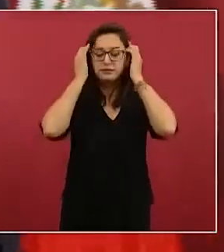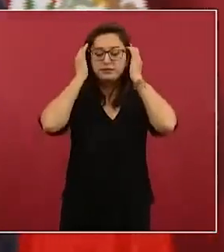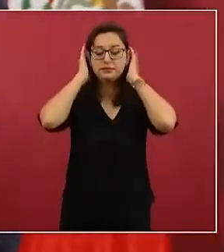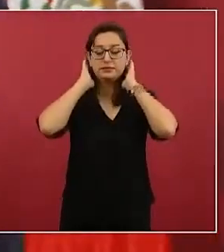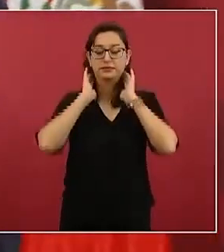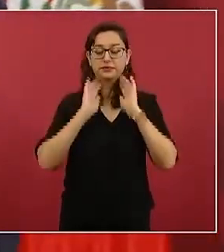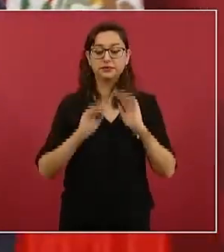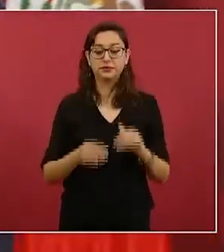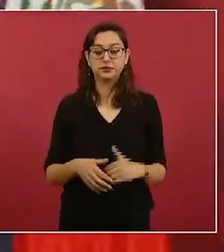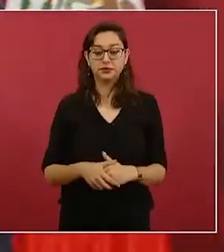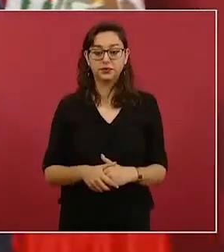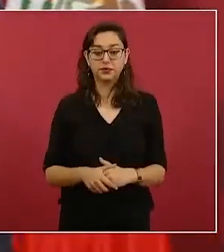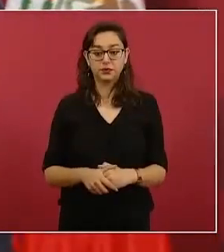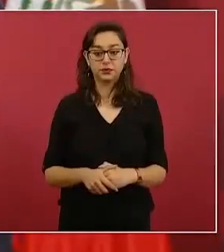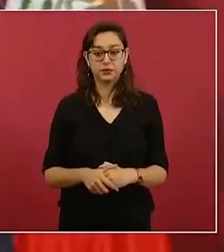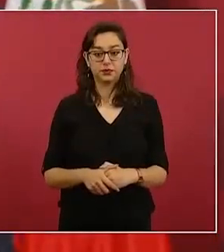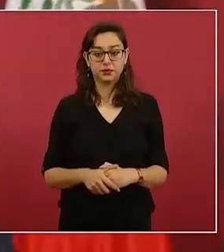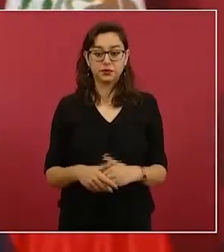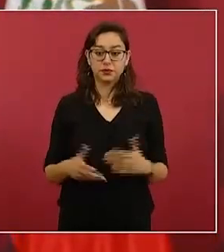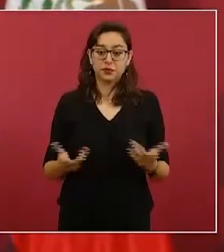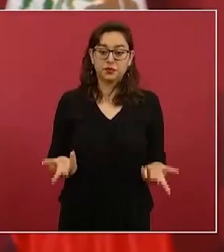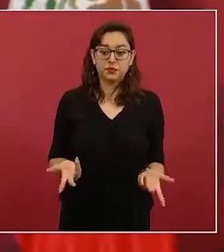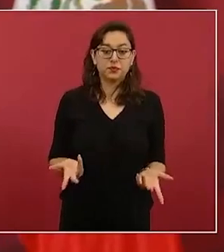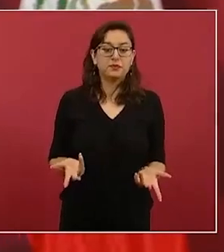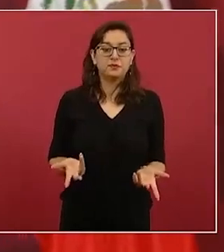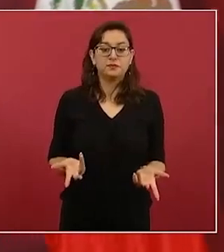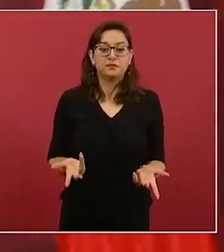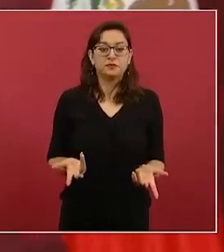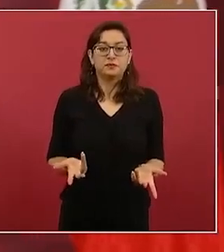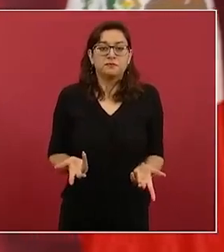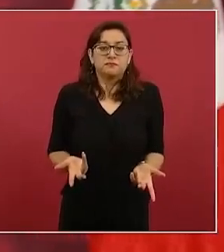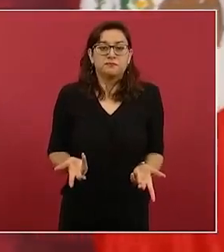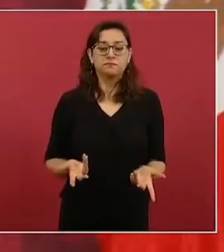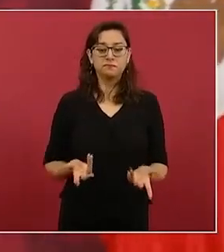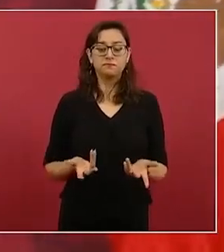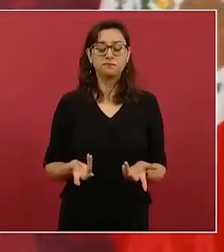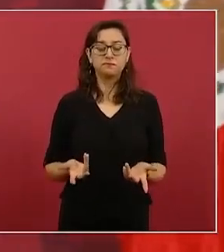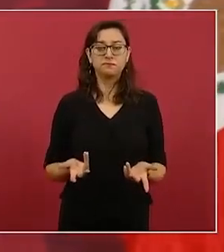por esa decisión. Entonces,